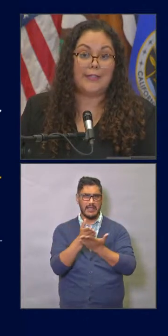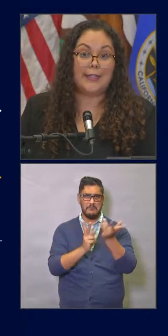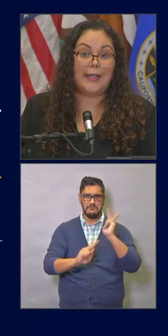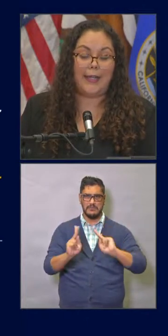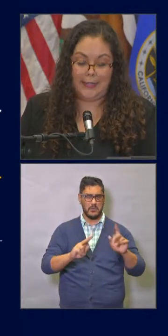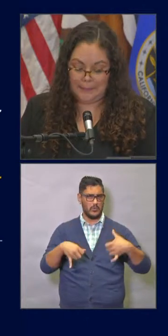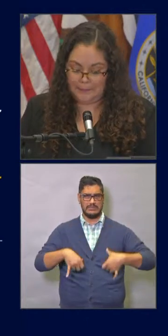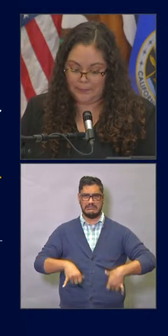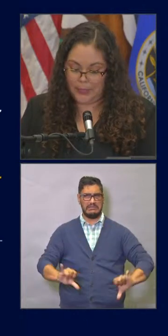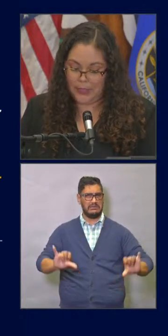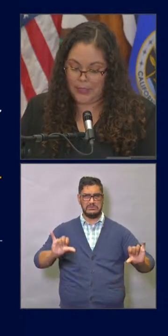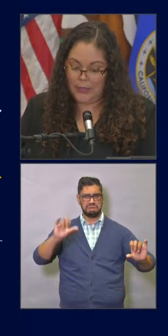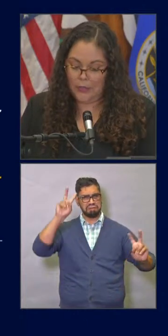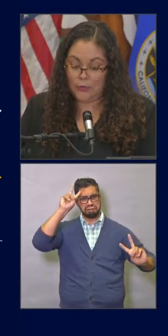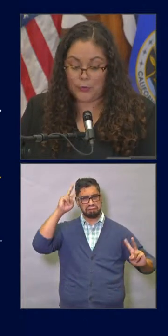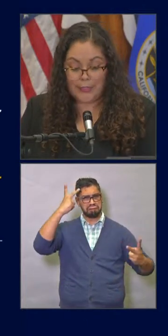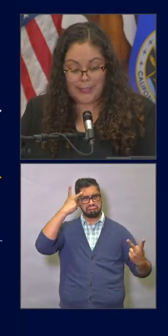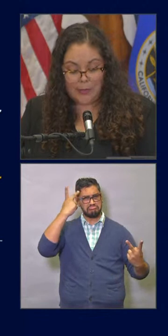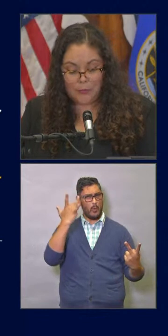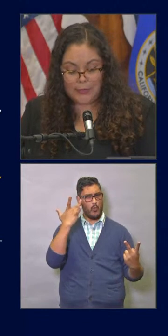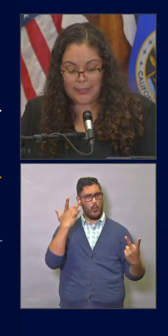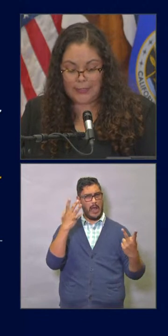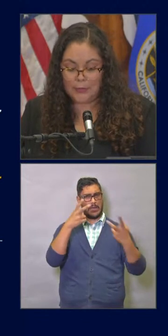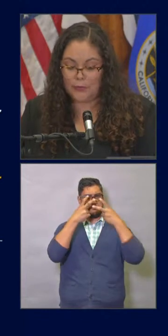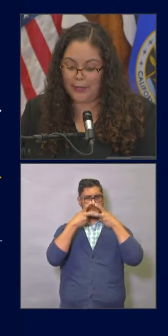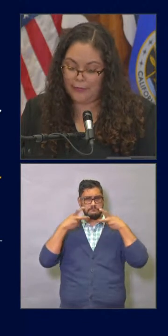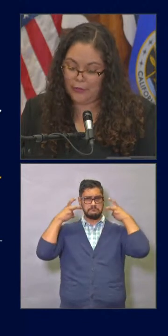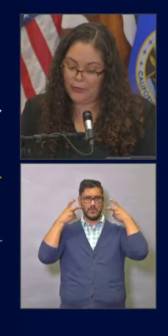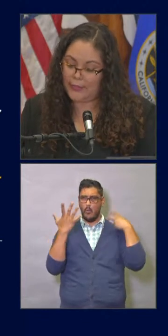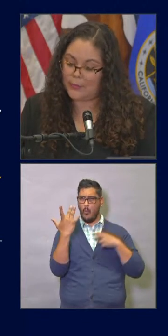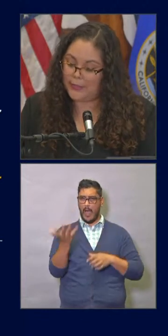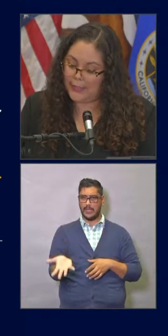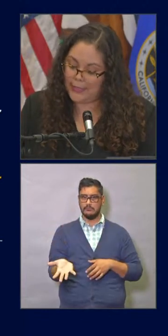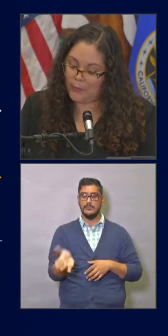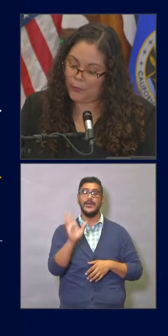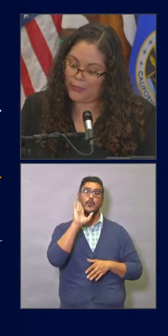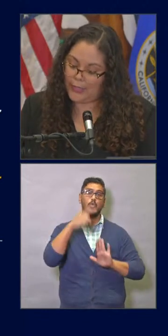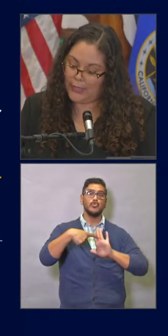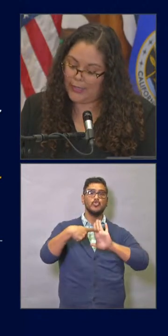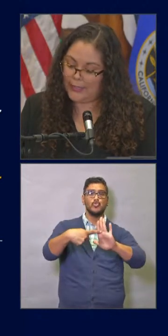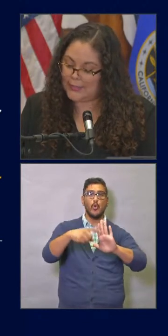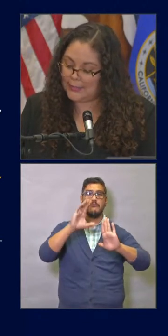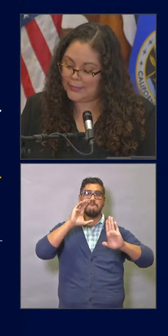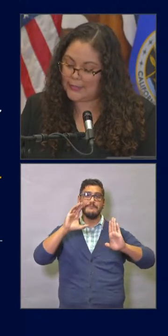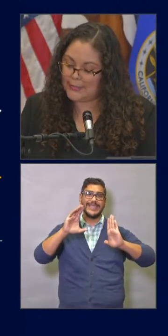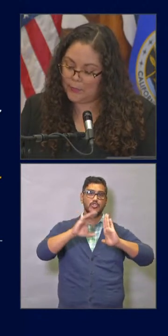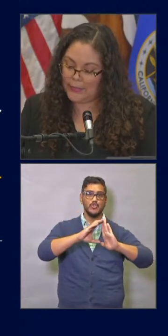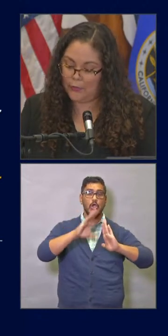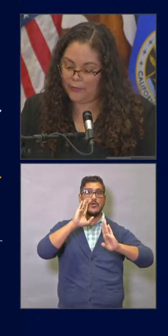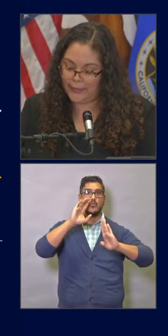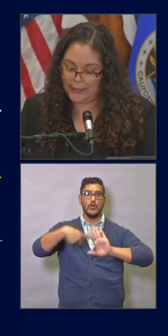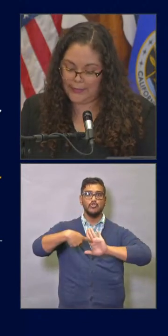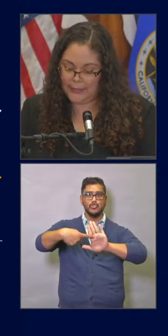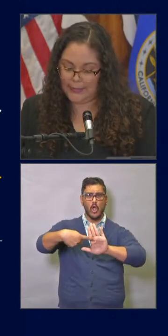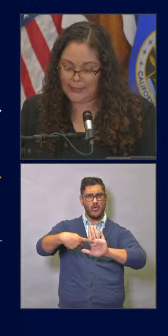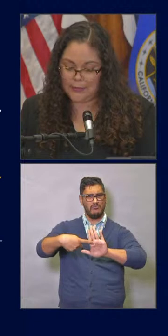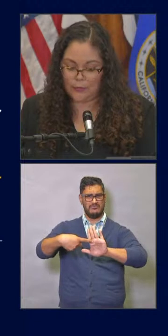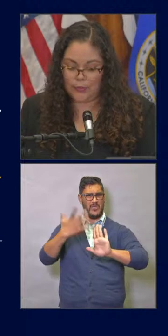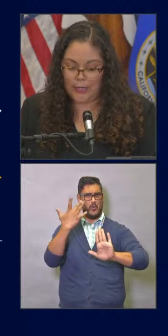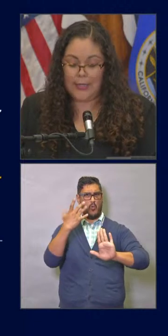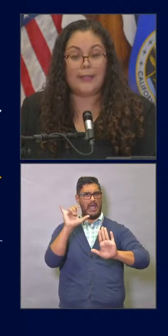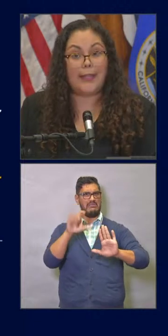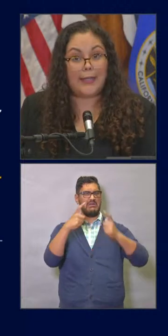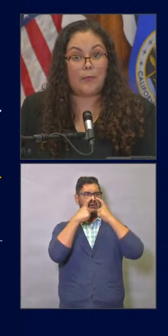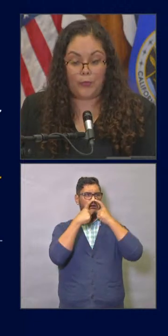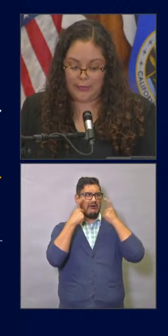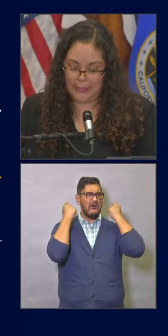importante cubrirse la cara. Nos gustaría mostrarles un gráfico que explica por qué esta simple cubierta de tela